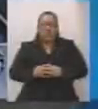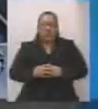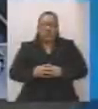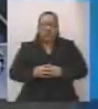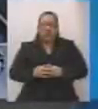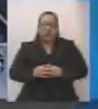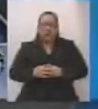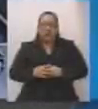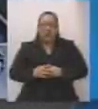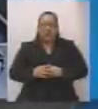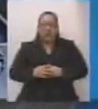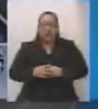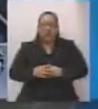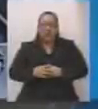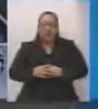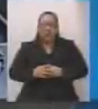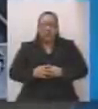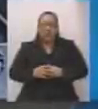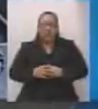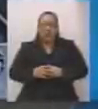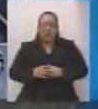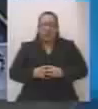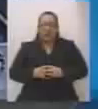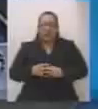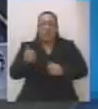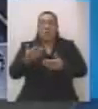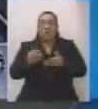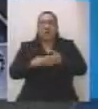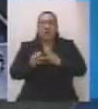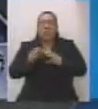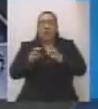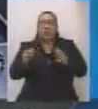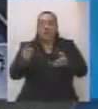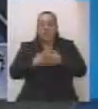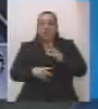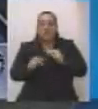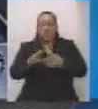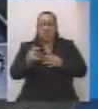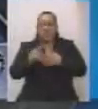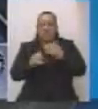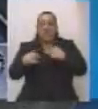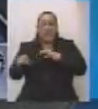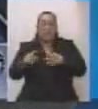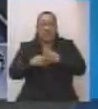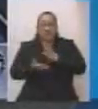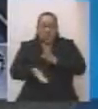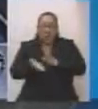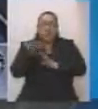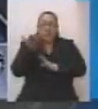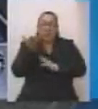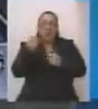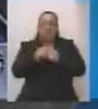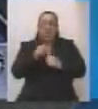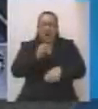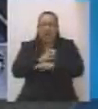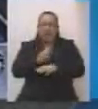respecto? ¿Cuáles serían las implicaciones para la formulación de políticas? Lo que no se parece que debería hacer es aumentar la